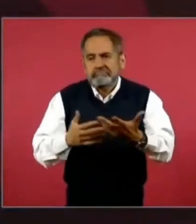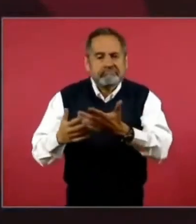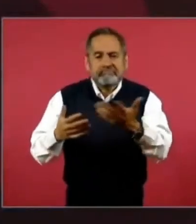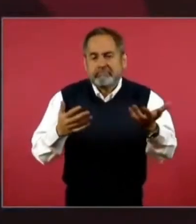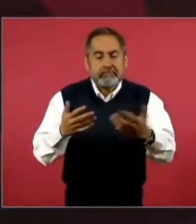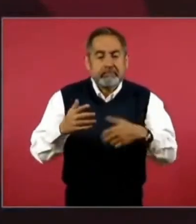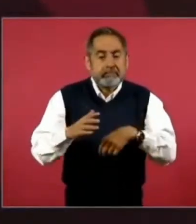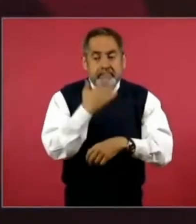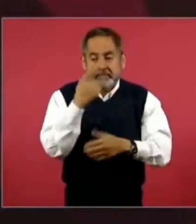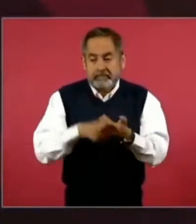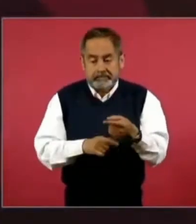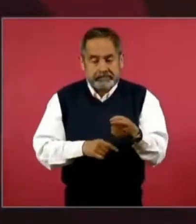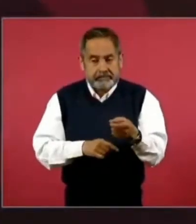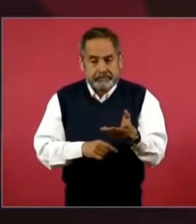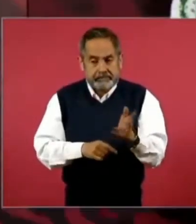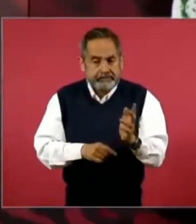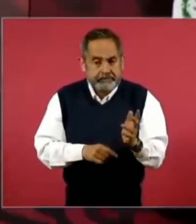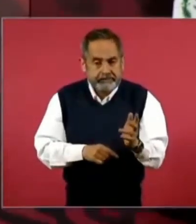Porque